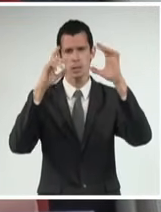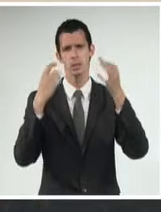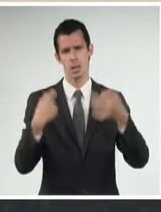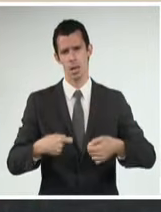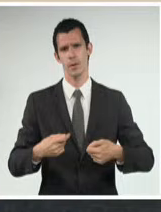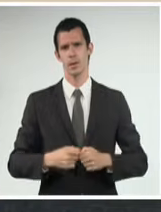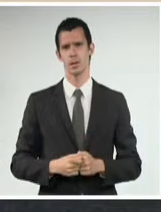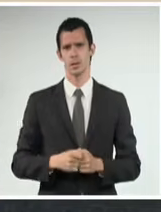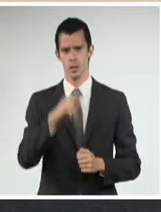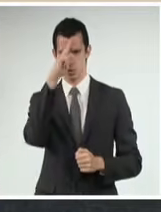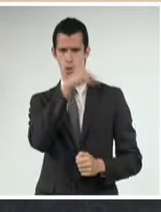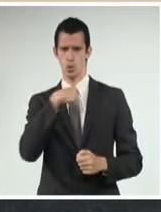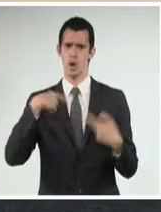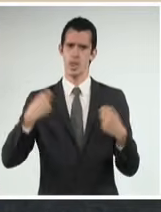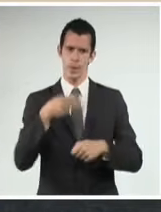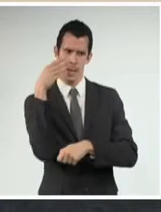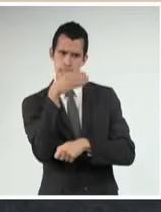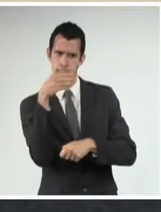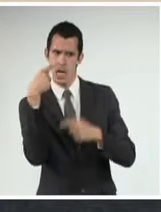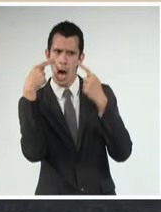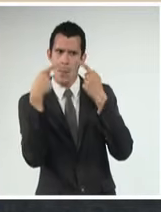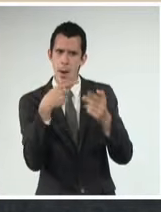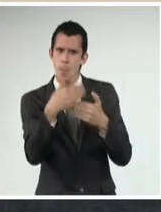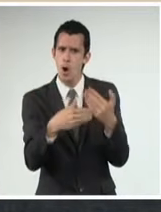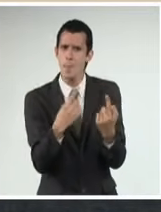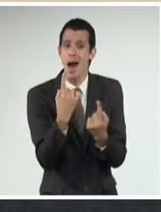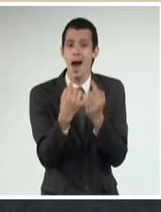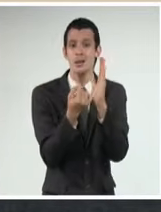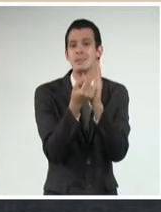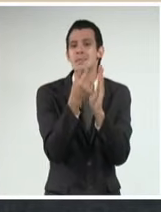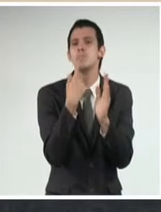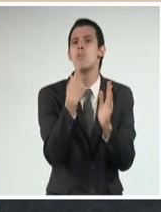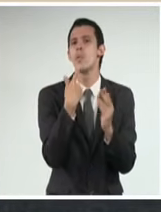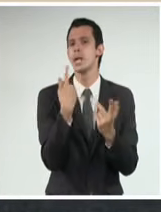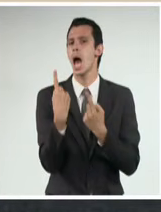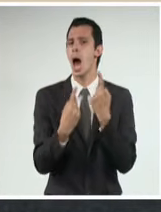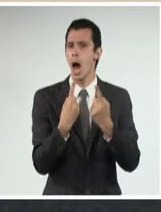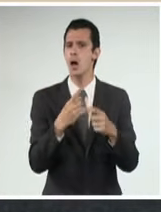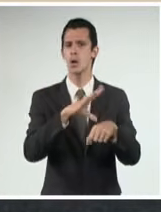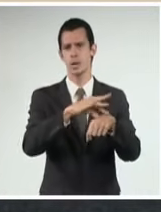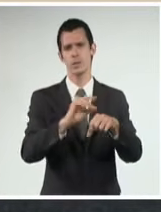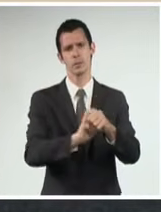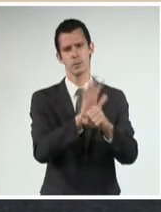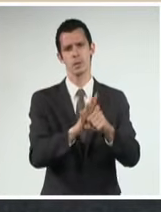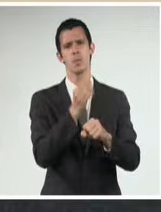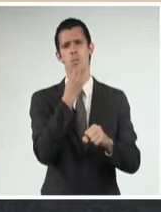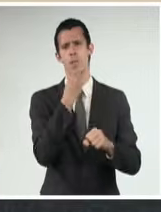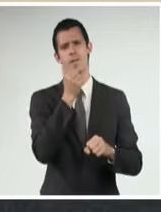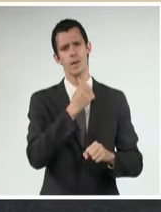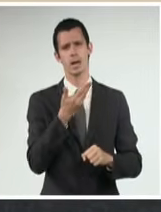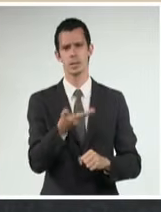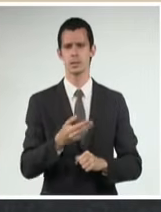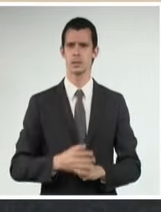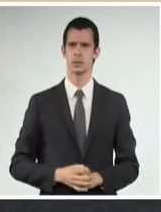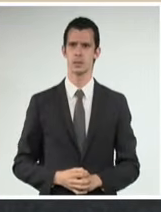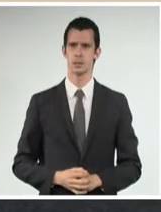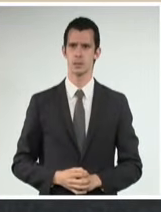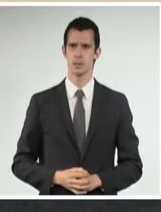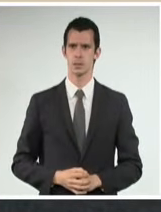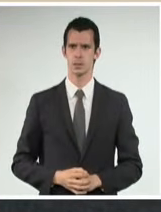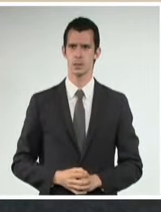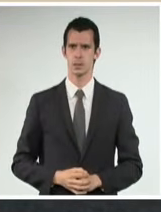El mandatario reconoció el gran esfuerzo que ha realizado el sistema de salud en estos más de 16 meses de duro enfrentamiento al coronavirus en medio